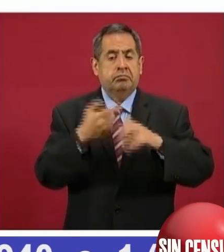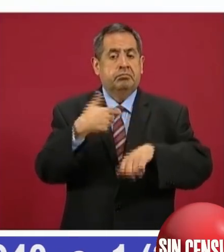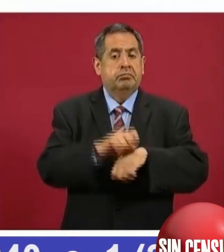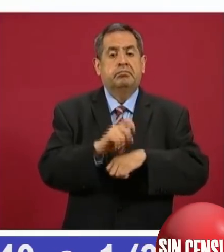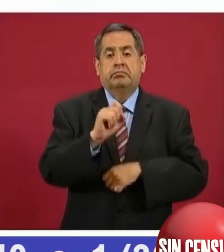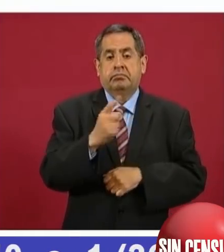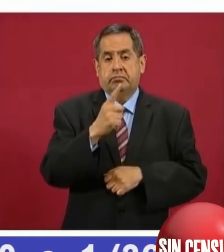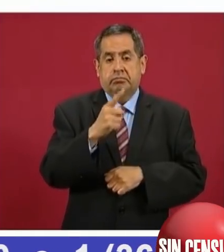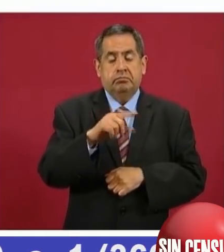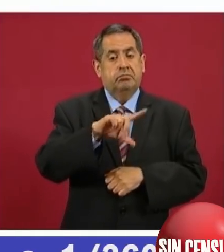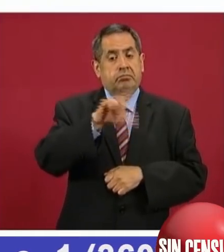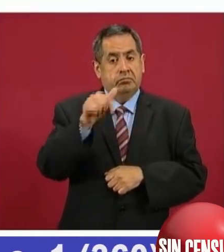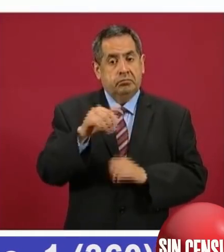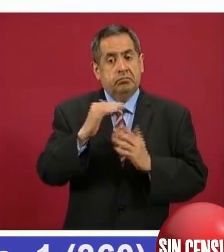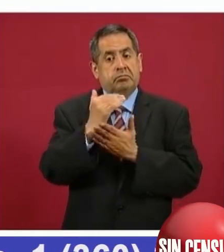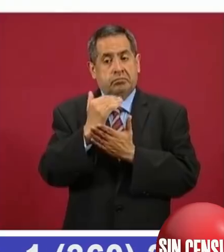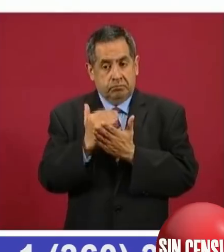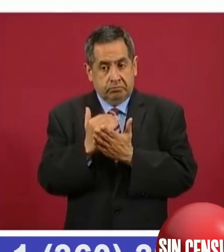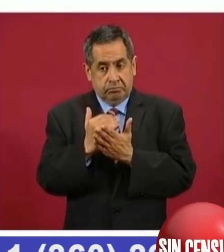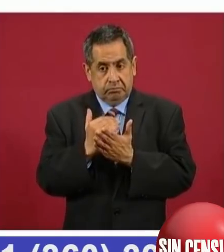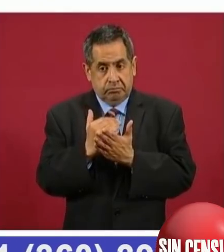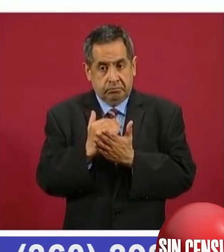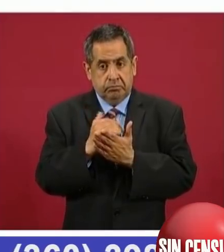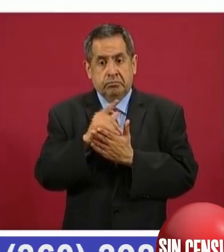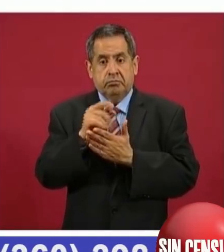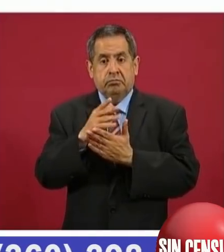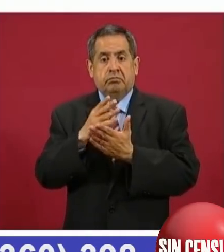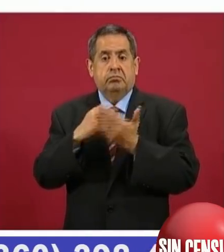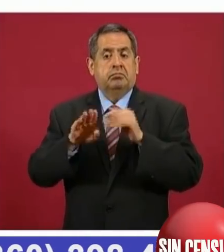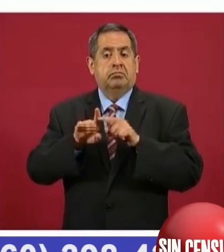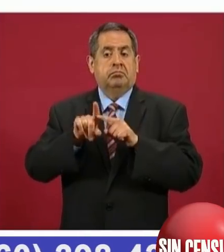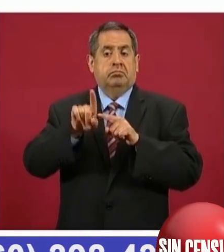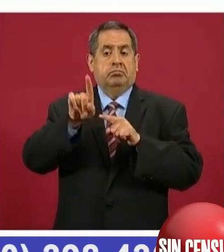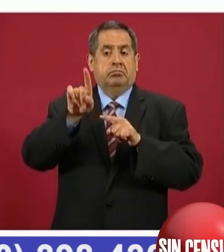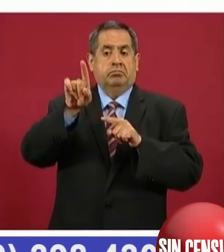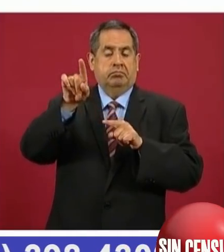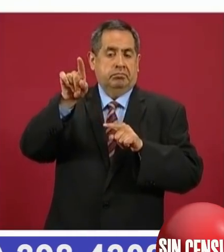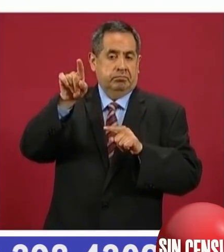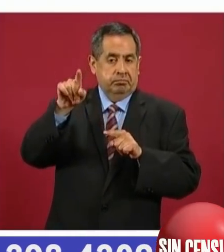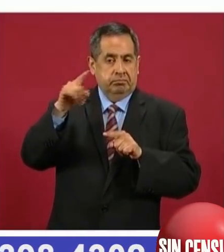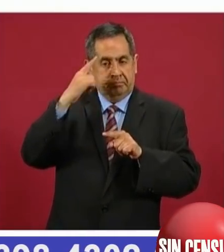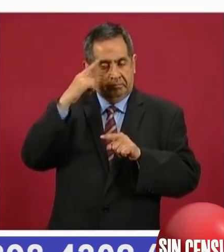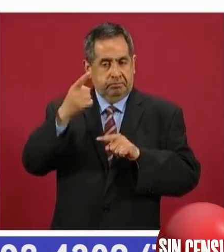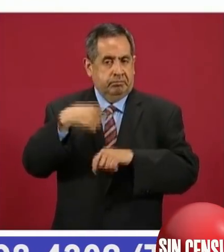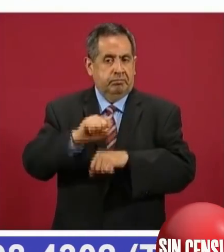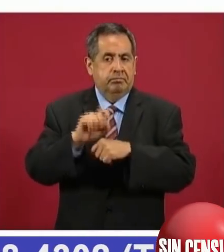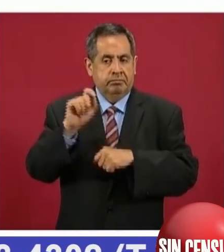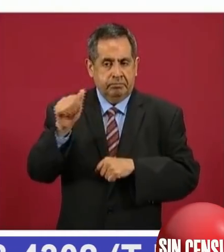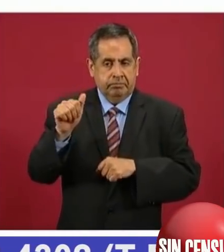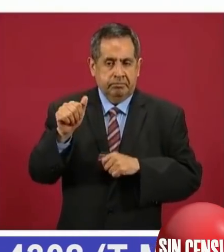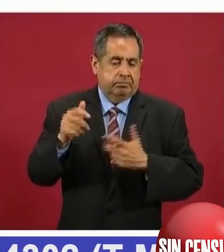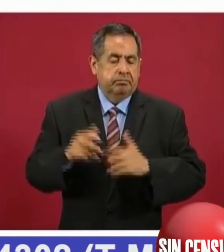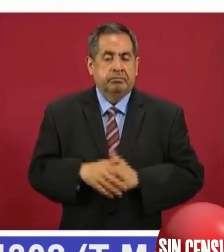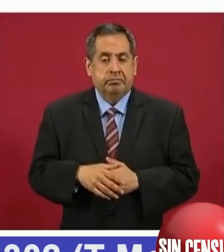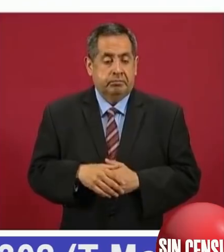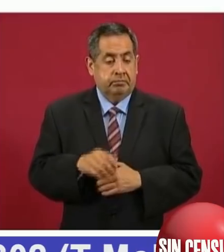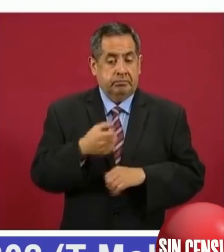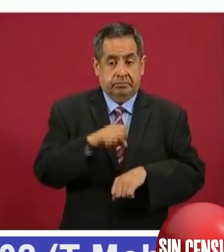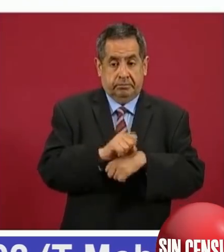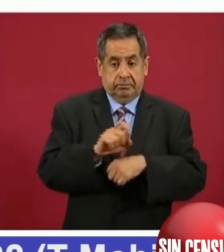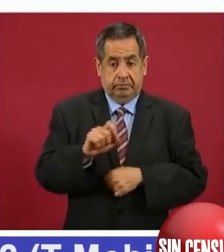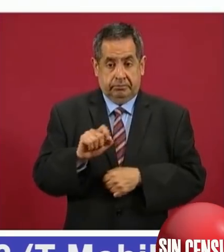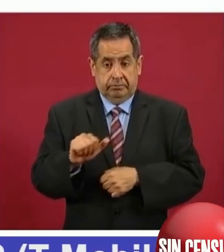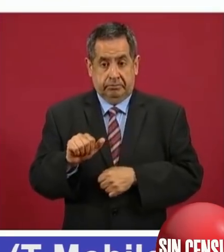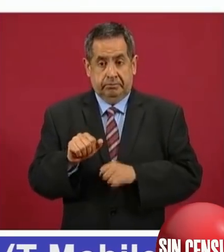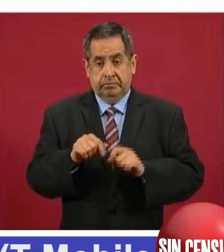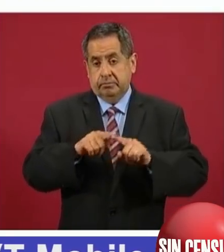21, redujo, pero después se exacerbó hasta la semana 26. Y con ciertas variaciones, desde la semana 26